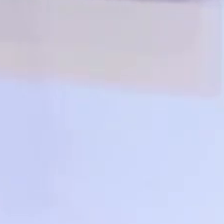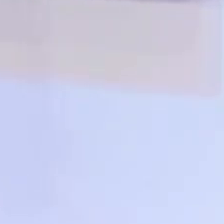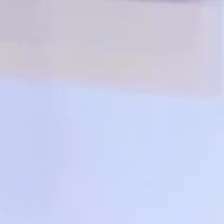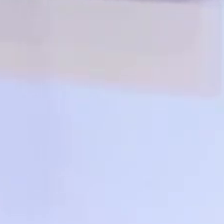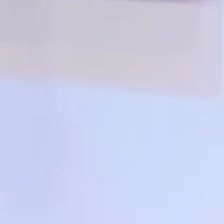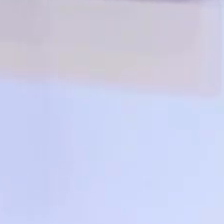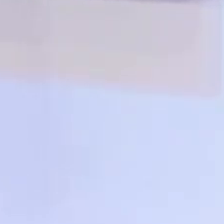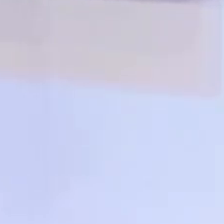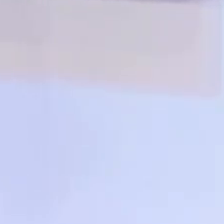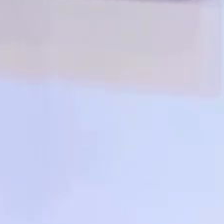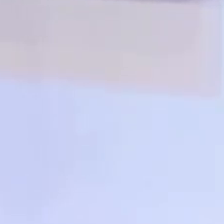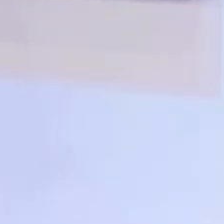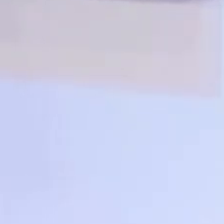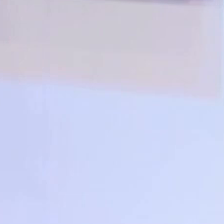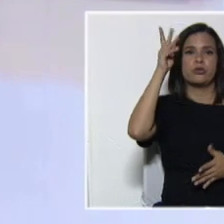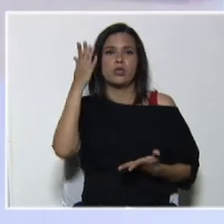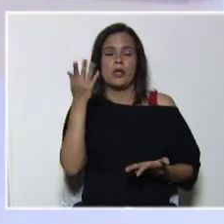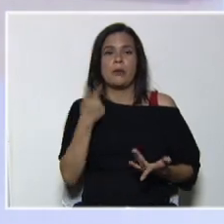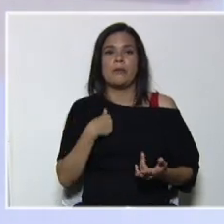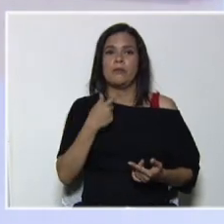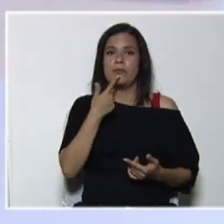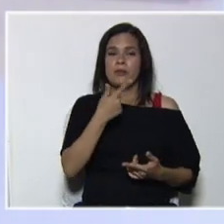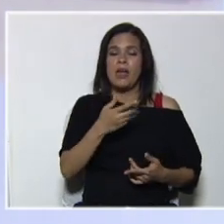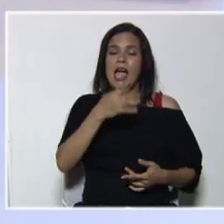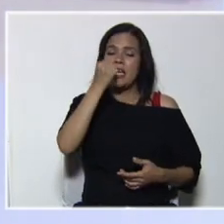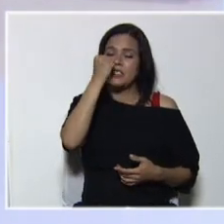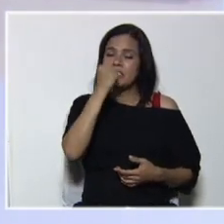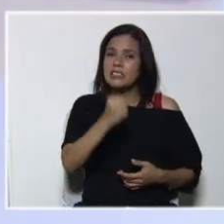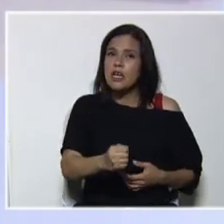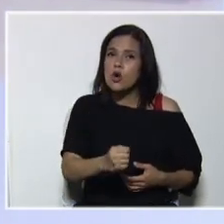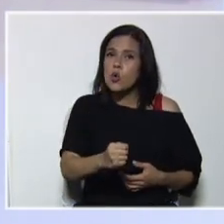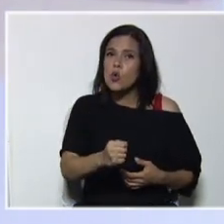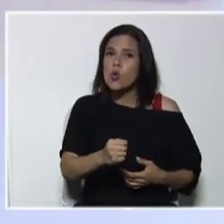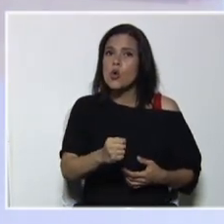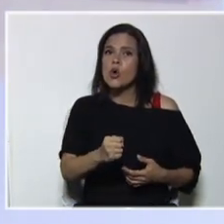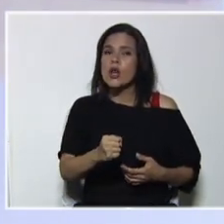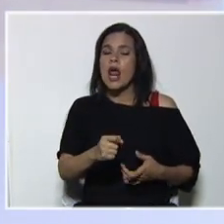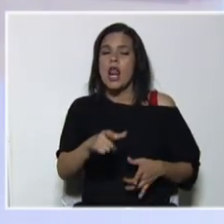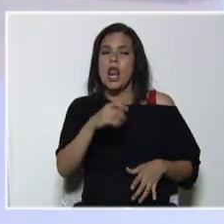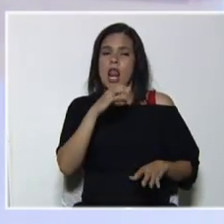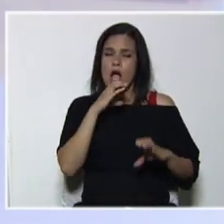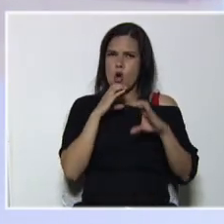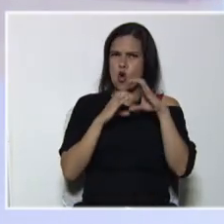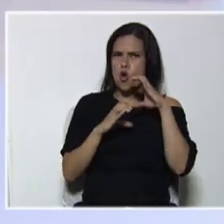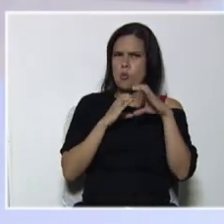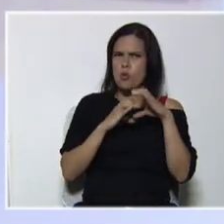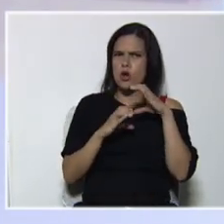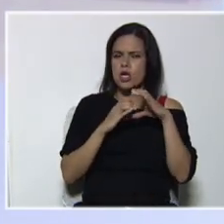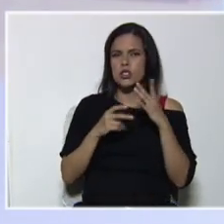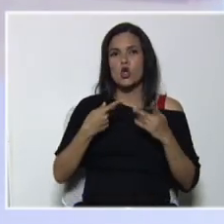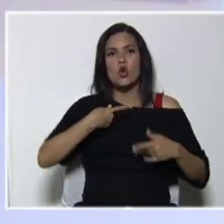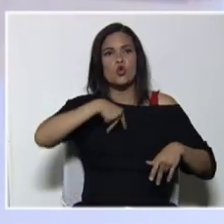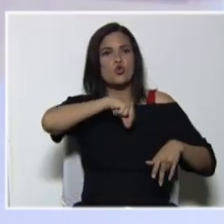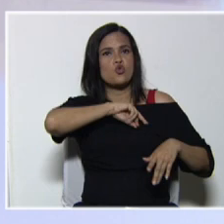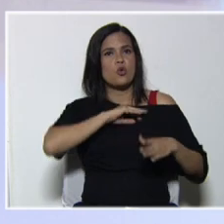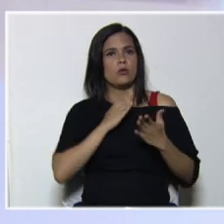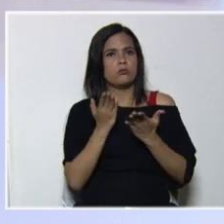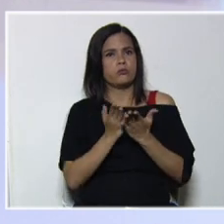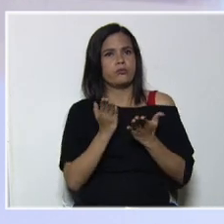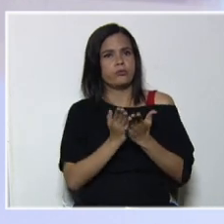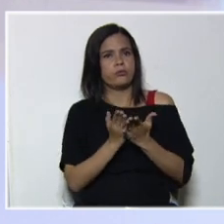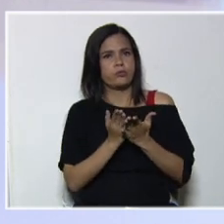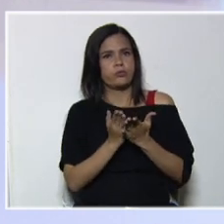Gracias, profesora, por permitirnos entonces garantizar la debida comunicación con nuestros estudiantes